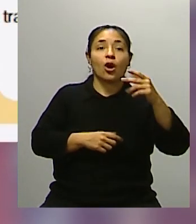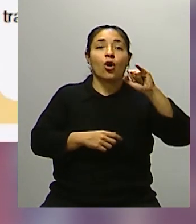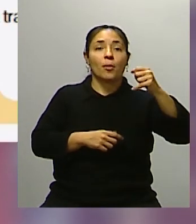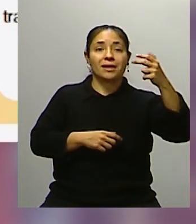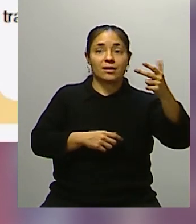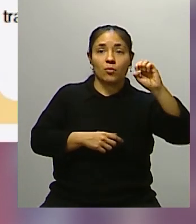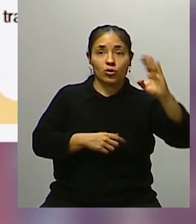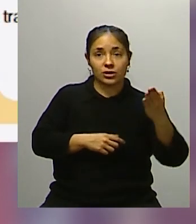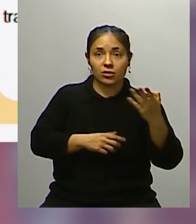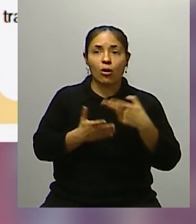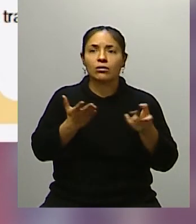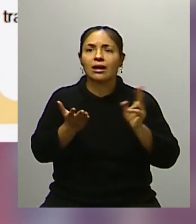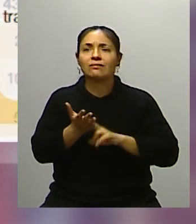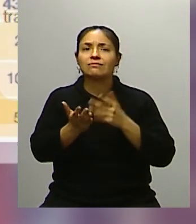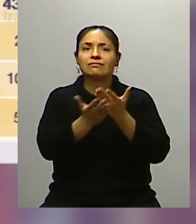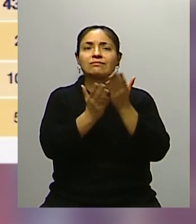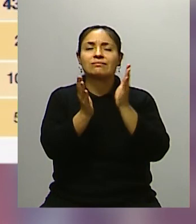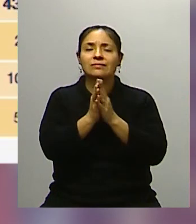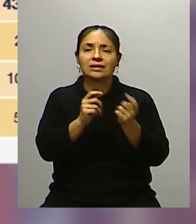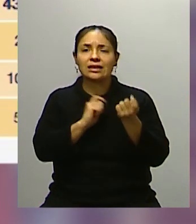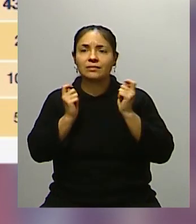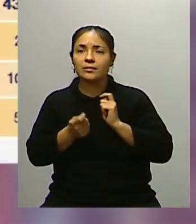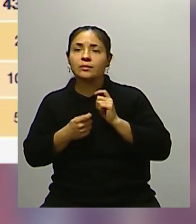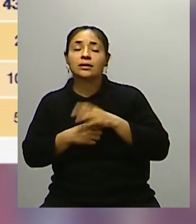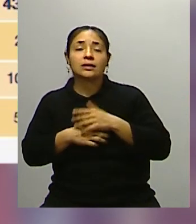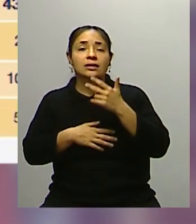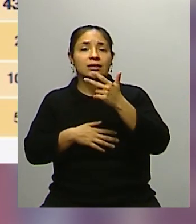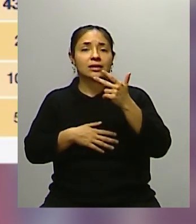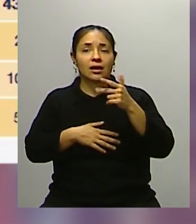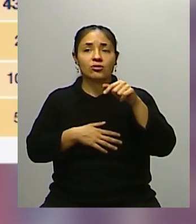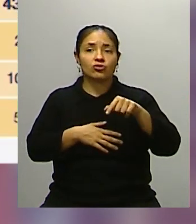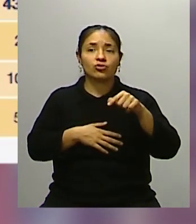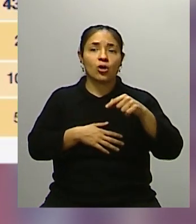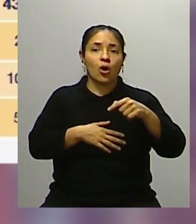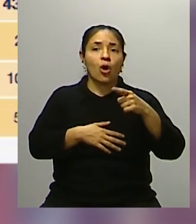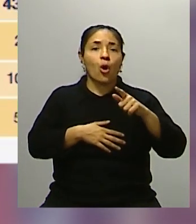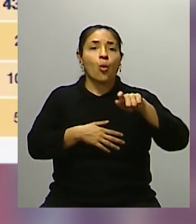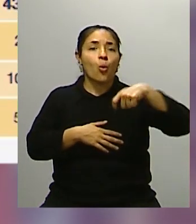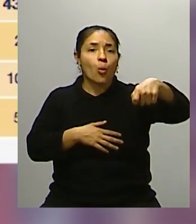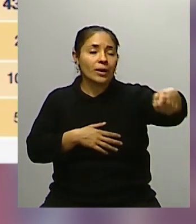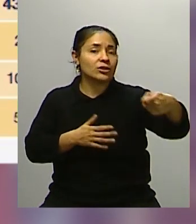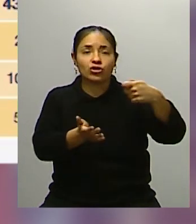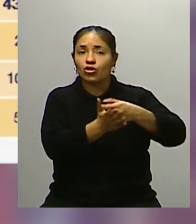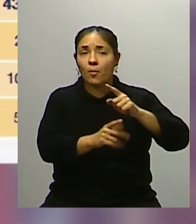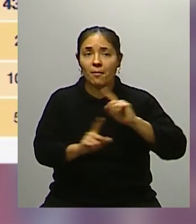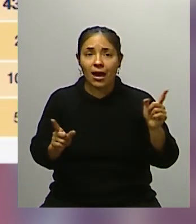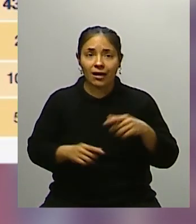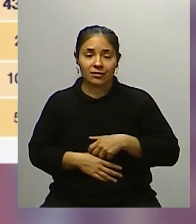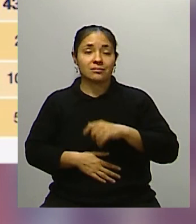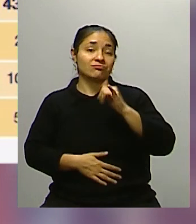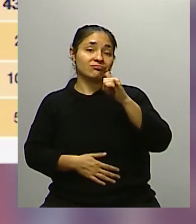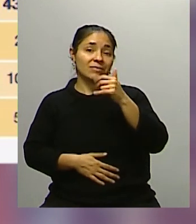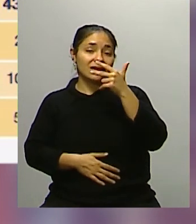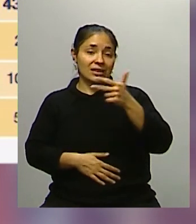33,3%, a ver si la volvemos a ver esa placa, que me llamaba la atención porque decía no cuenta con descuento jubilatorio. ¿A qué se refiere con eso? Claro, el